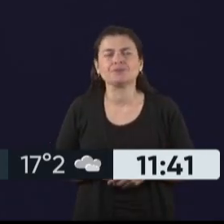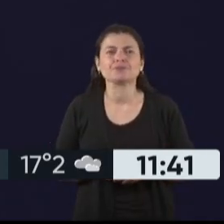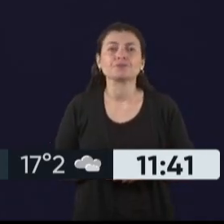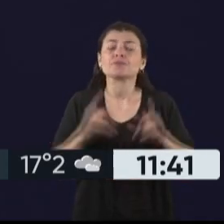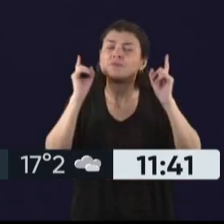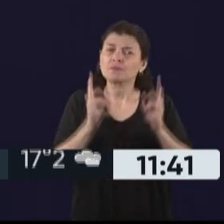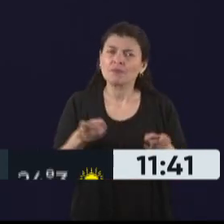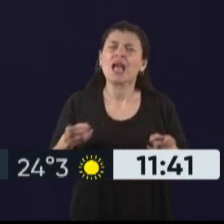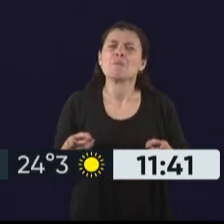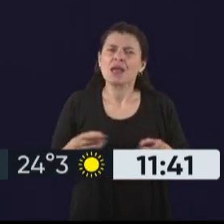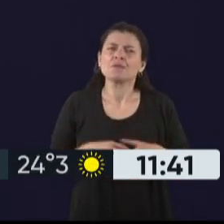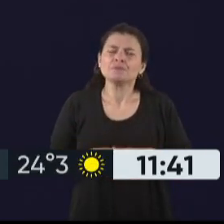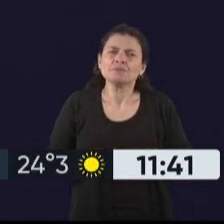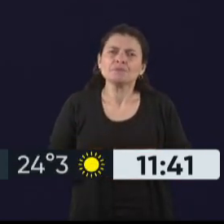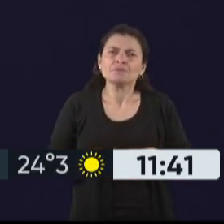incluso la discusión